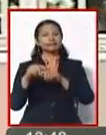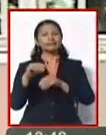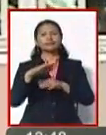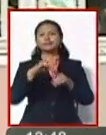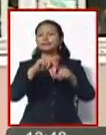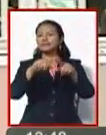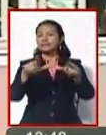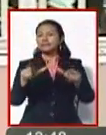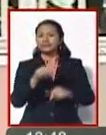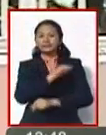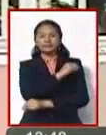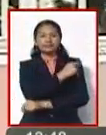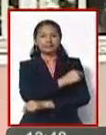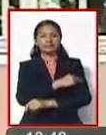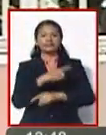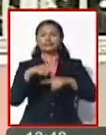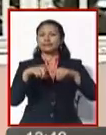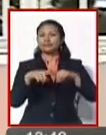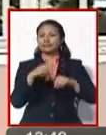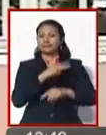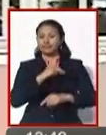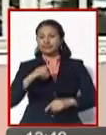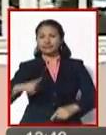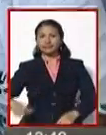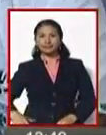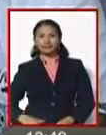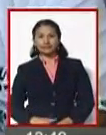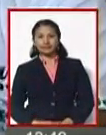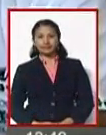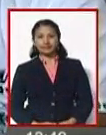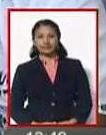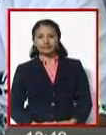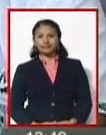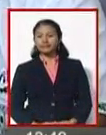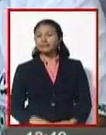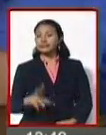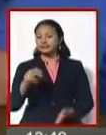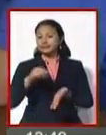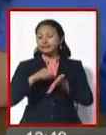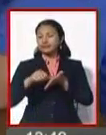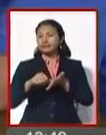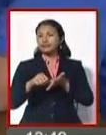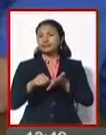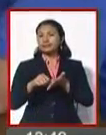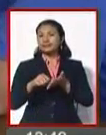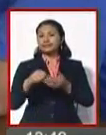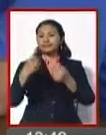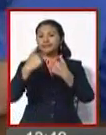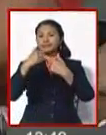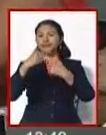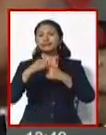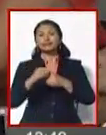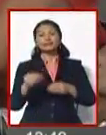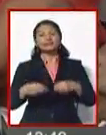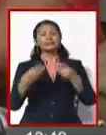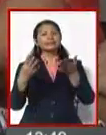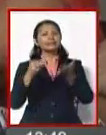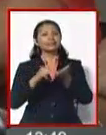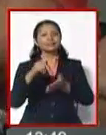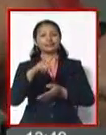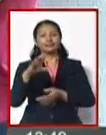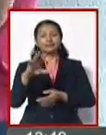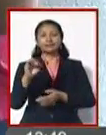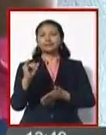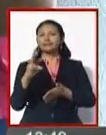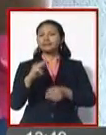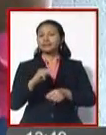diferentes centros y hospitales dependientes al municipio. El no pago de beneficio de escalafón y la entrega de memorándum de los